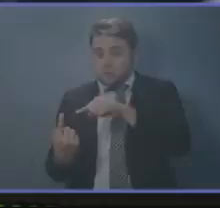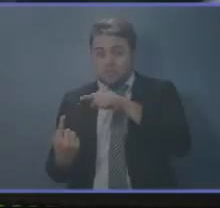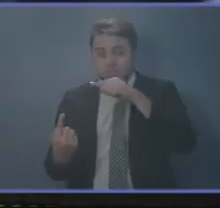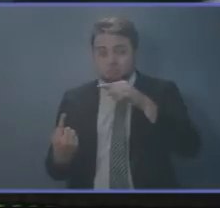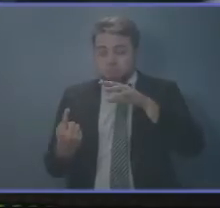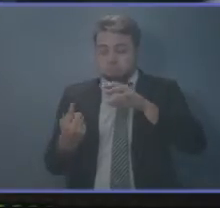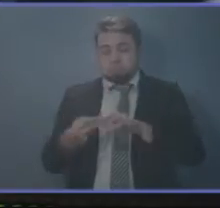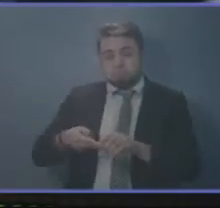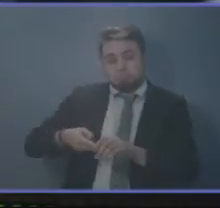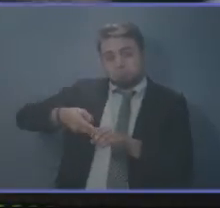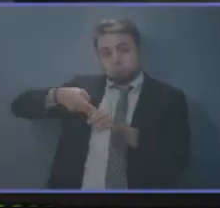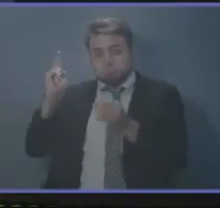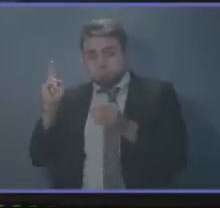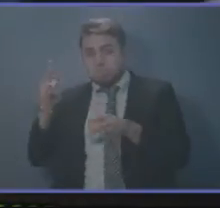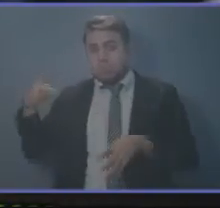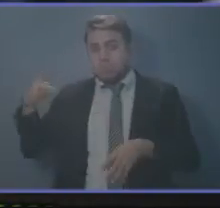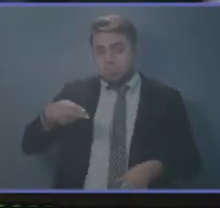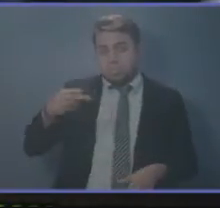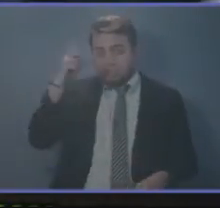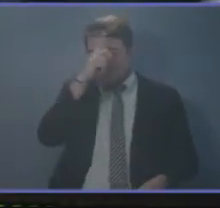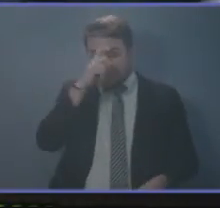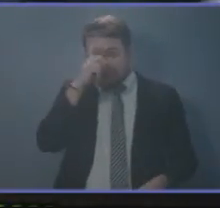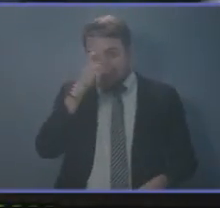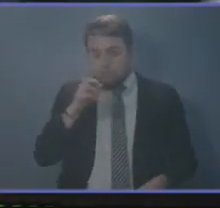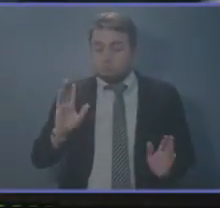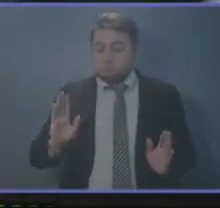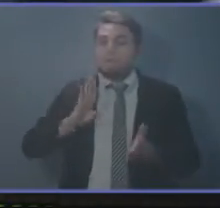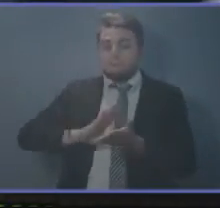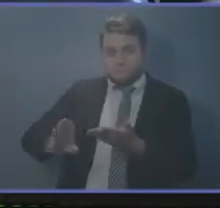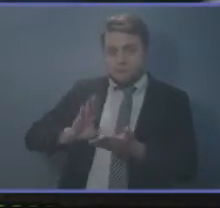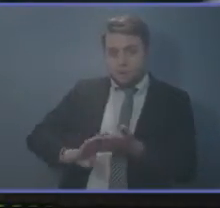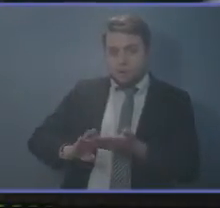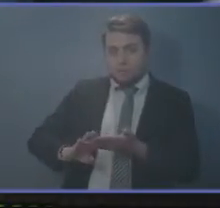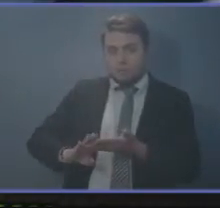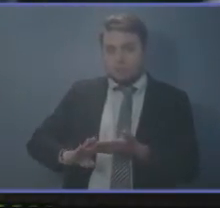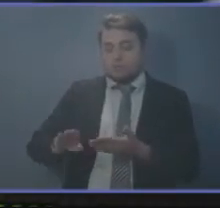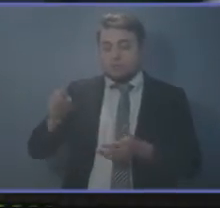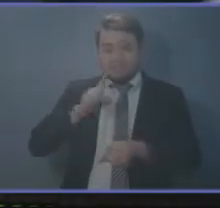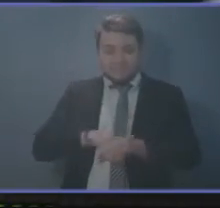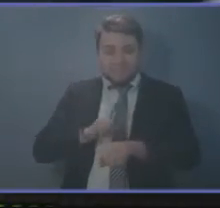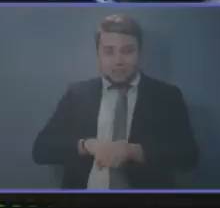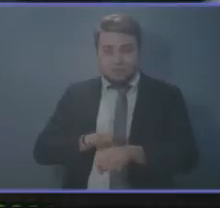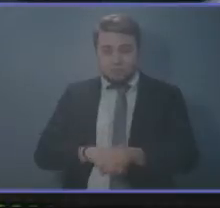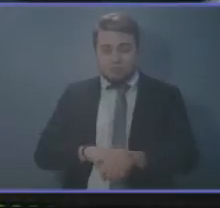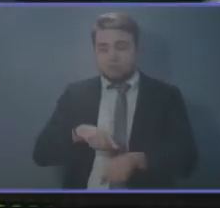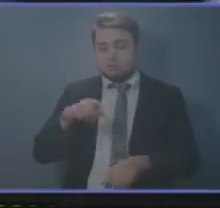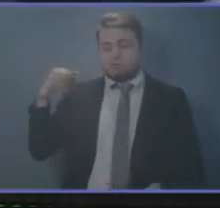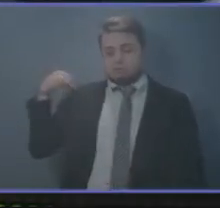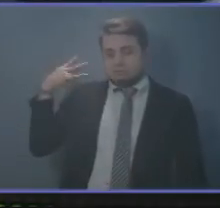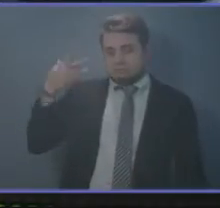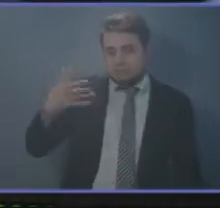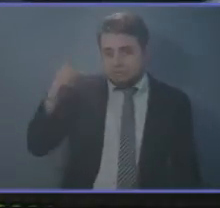despido injustificado. Hago mención a esto porque es base de nuestra Constitución.